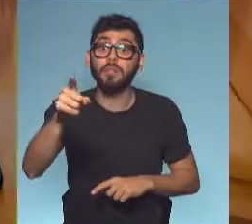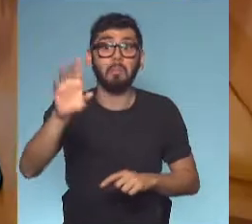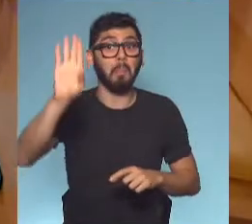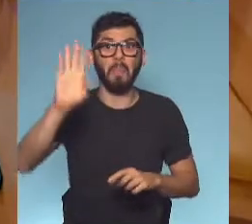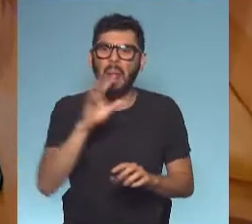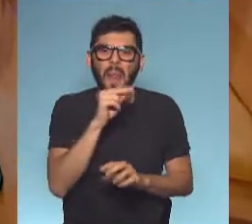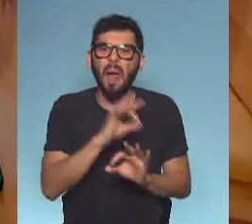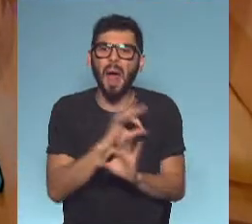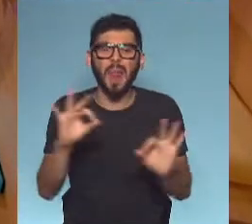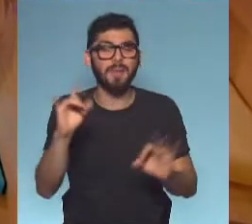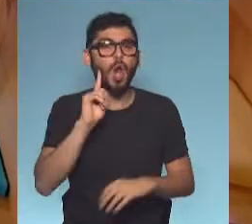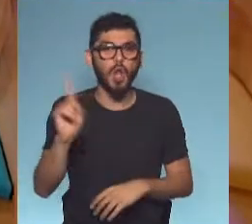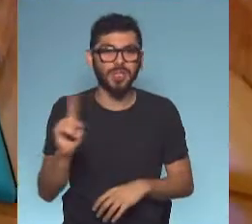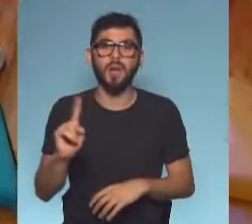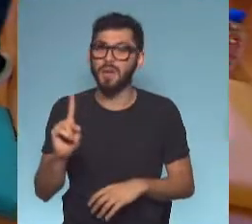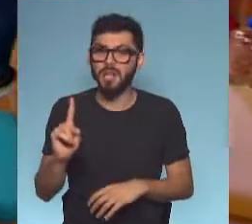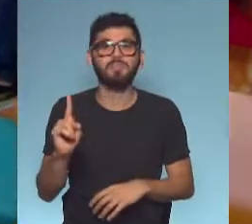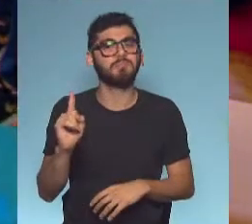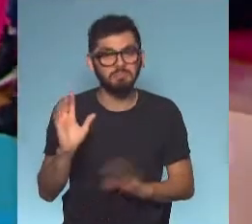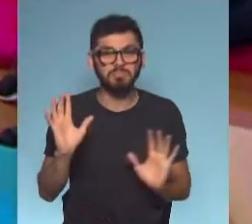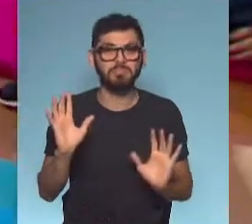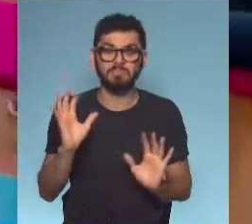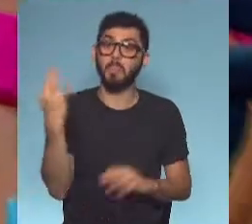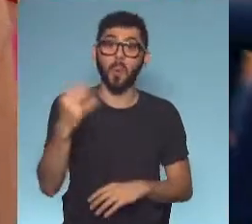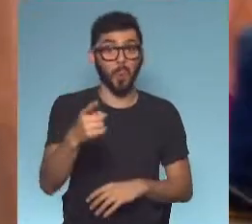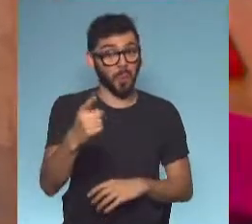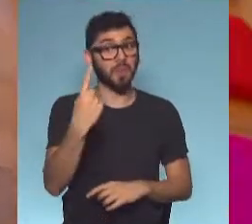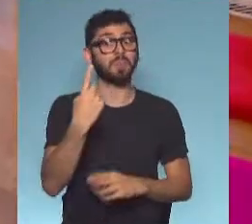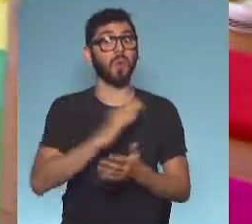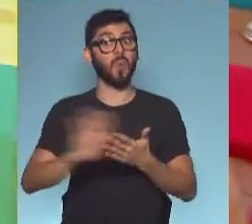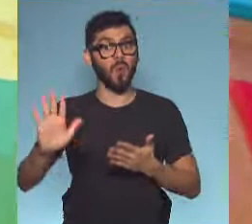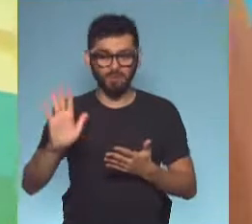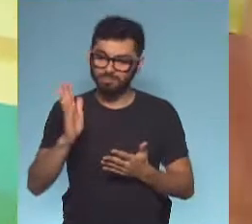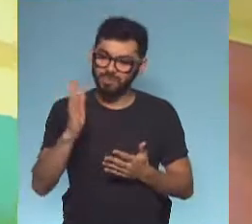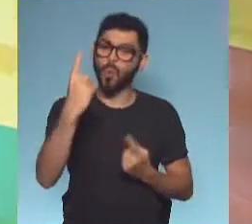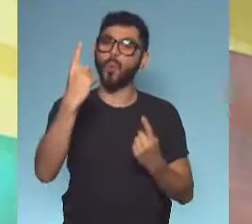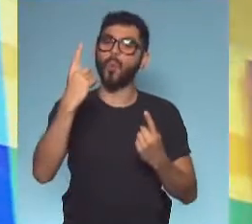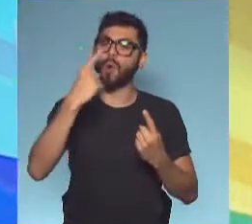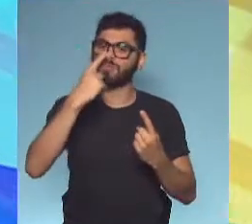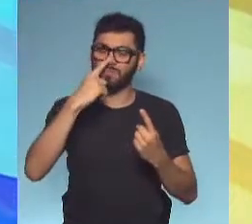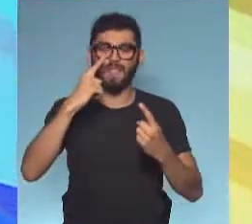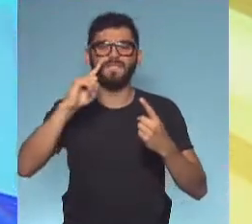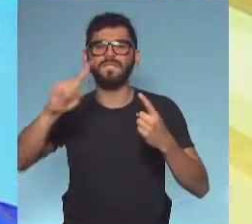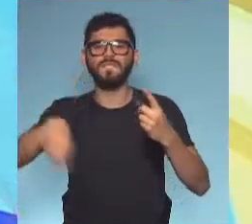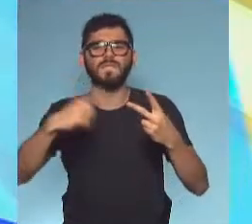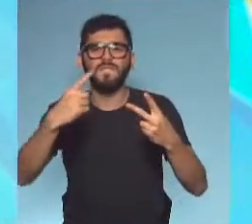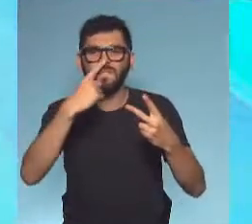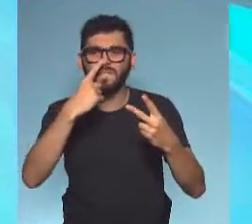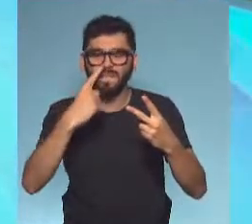Nadie. Nadie naranja. No. Nadie. Bien, Franche. Perfecto. Ahí tenemos una. Vamos a la